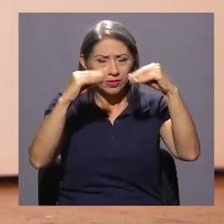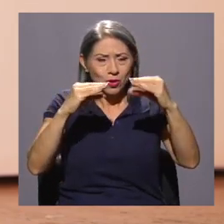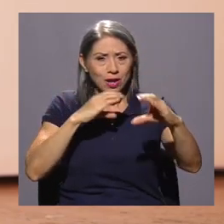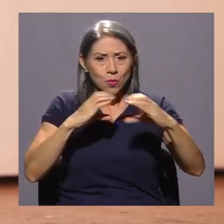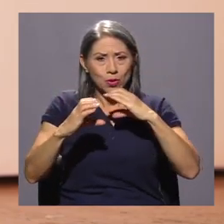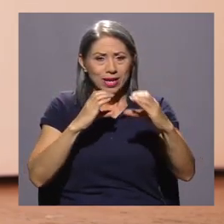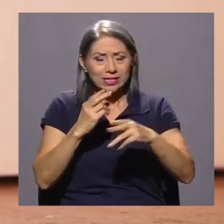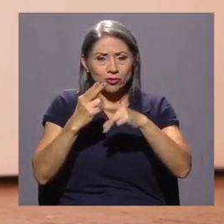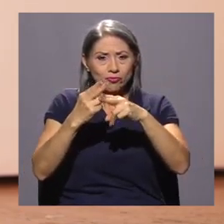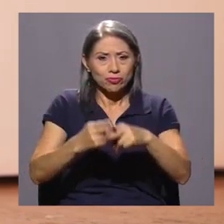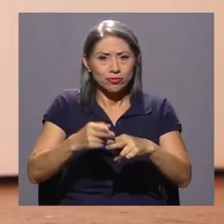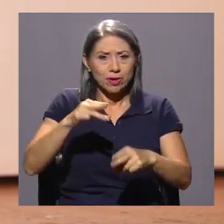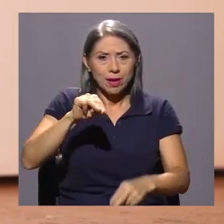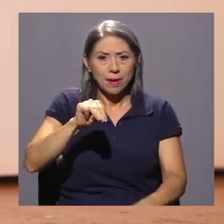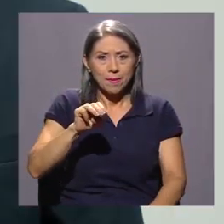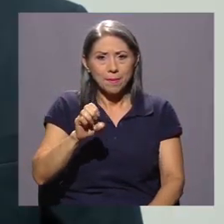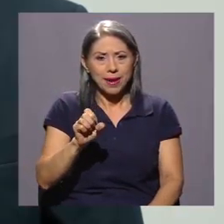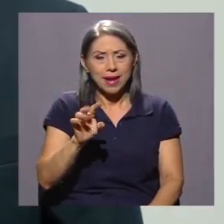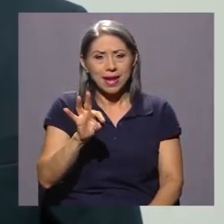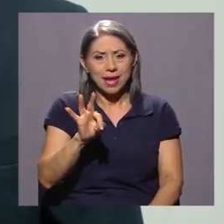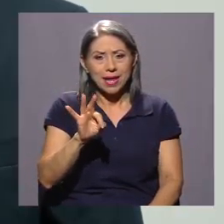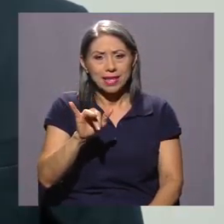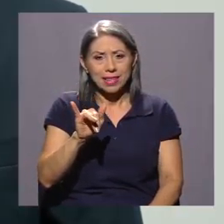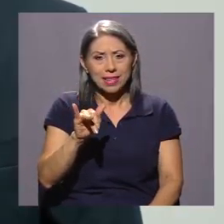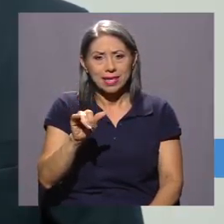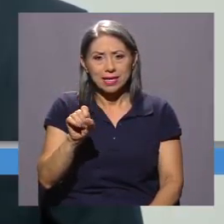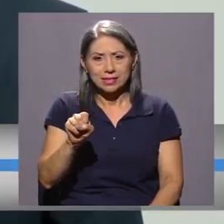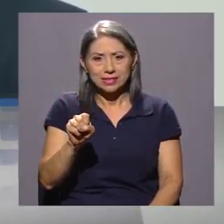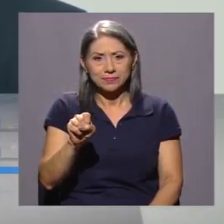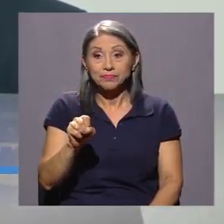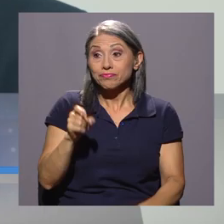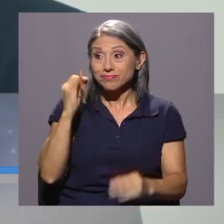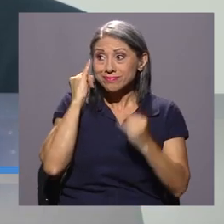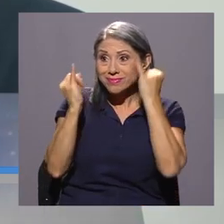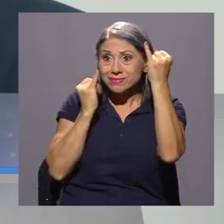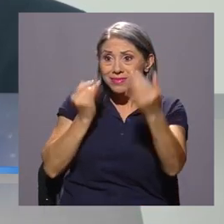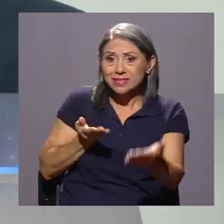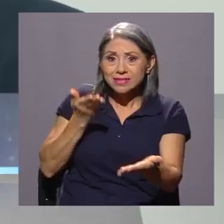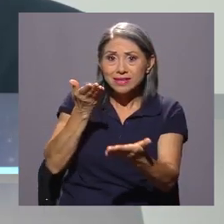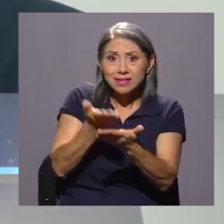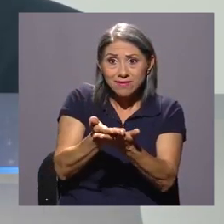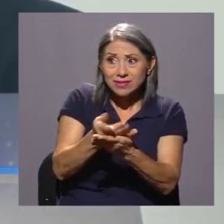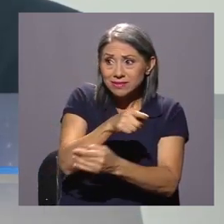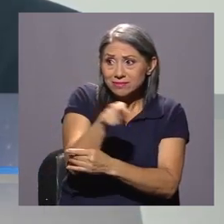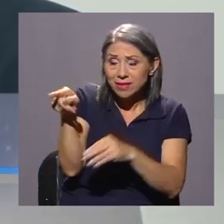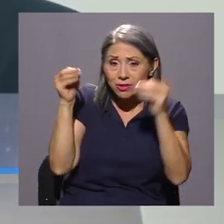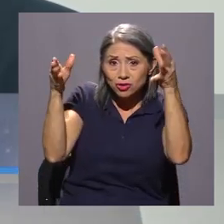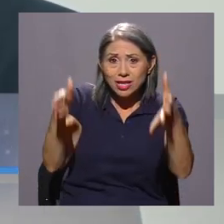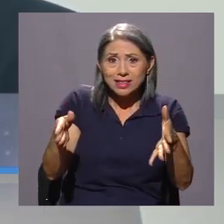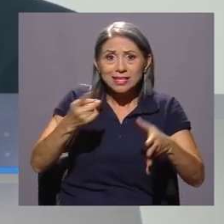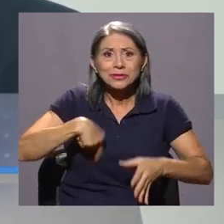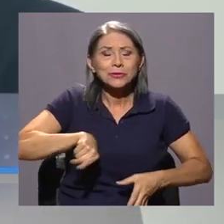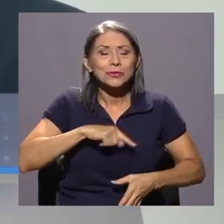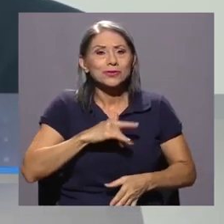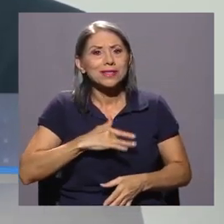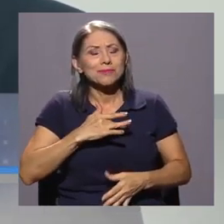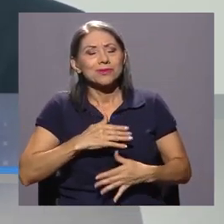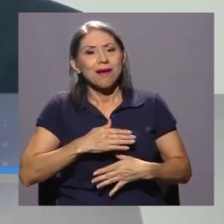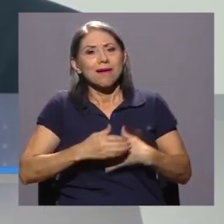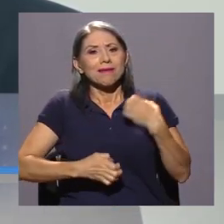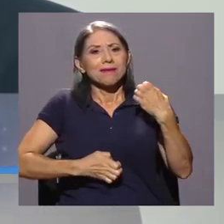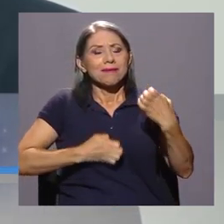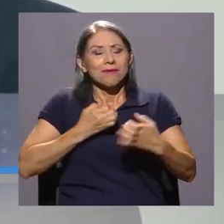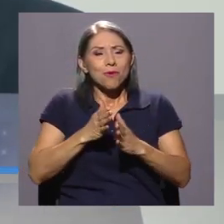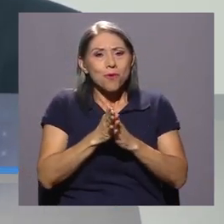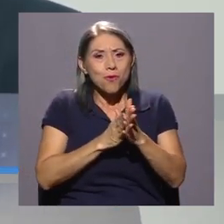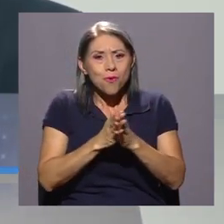conocida como me tics las iniciativas docentes a nosotros nos llenan de ilusión o sea el hecho de